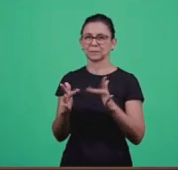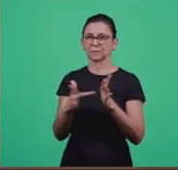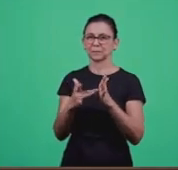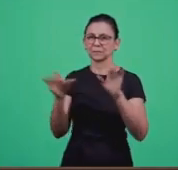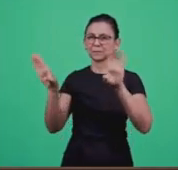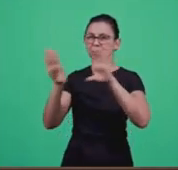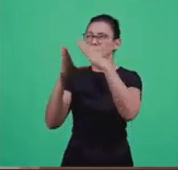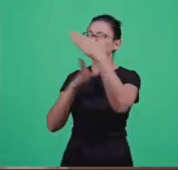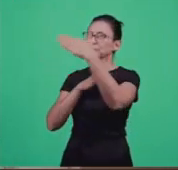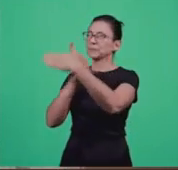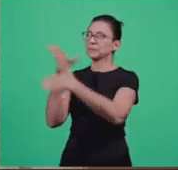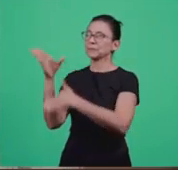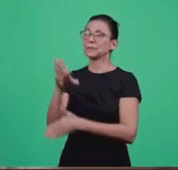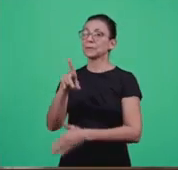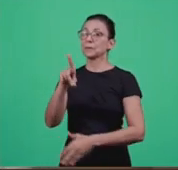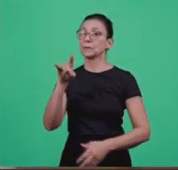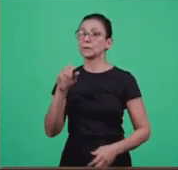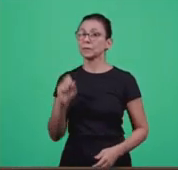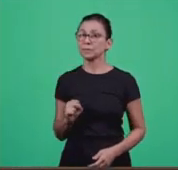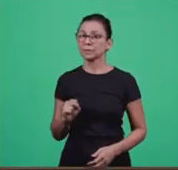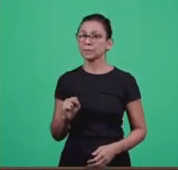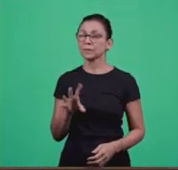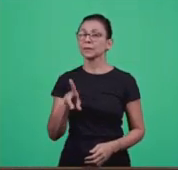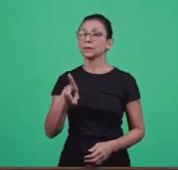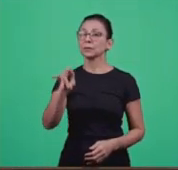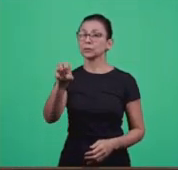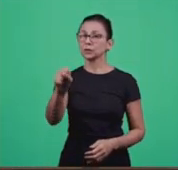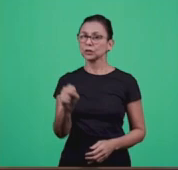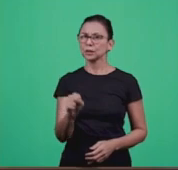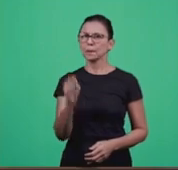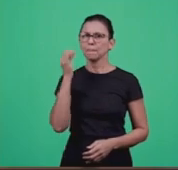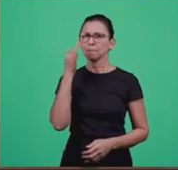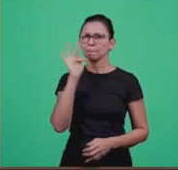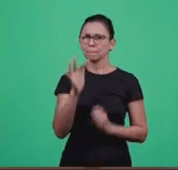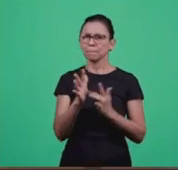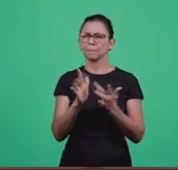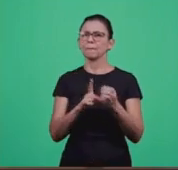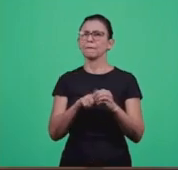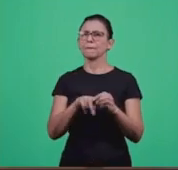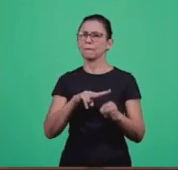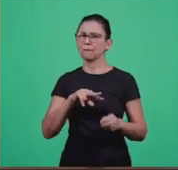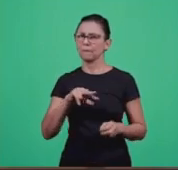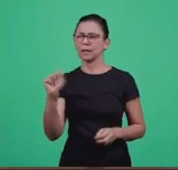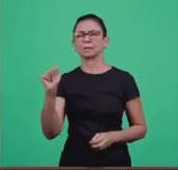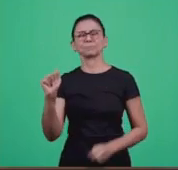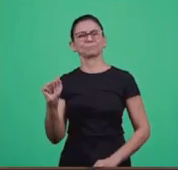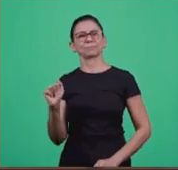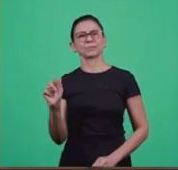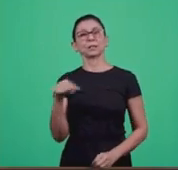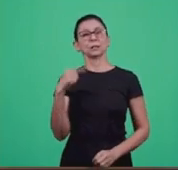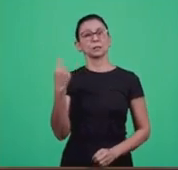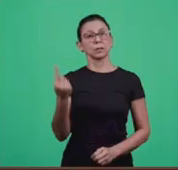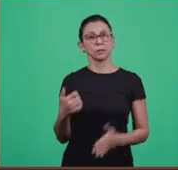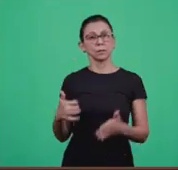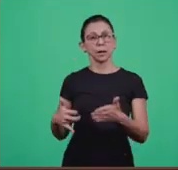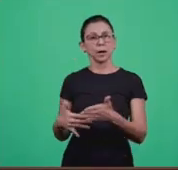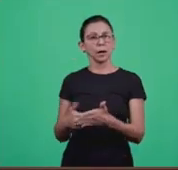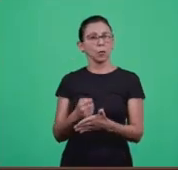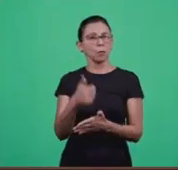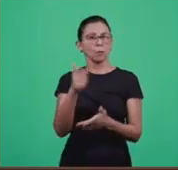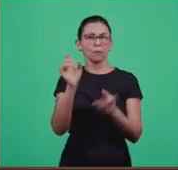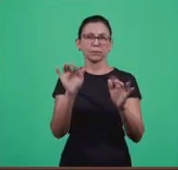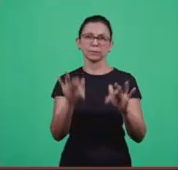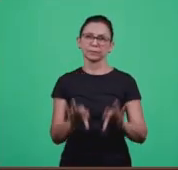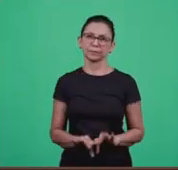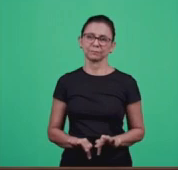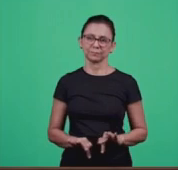ellos entrarán en la ciudad por las puertas. Un día el Señor va a volver, en breve, muy en breve.